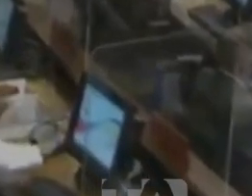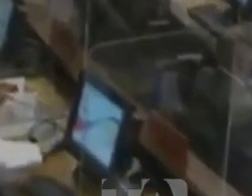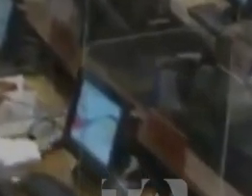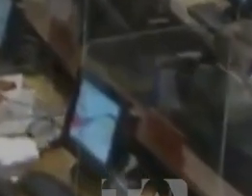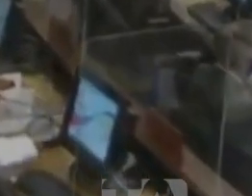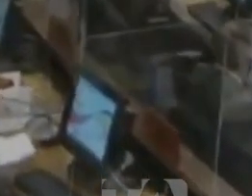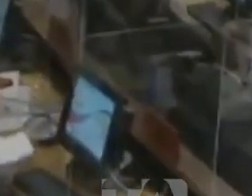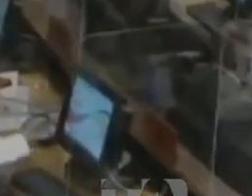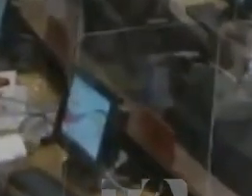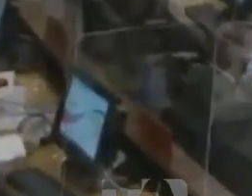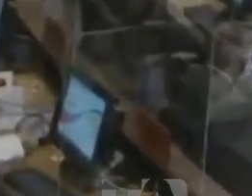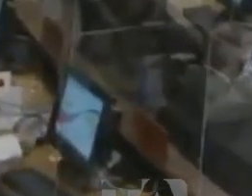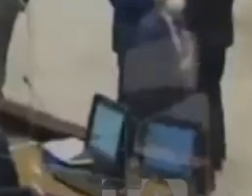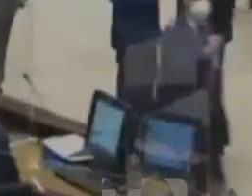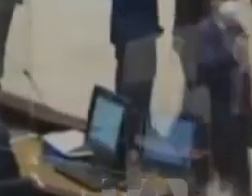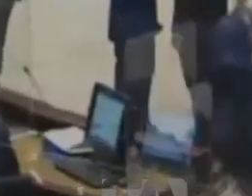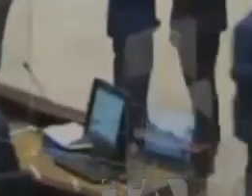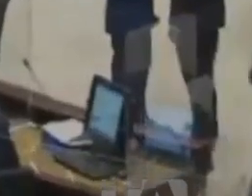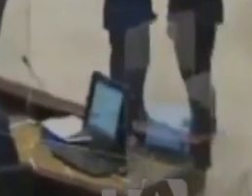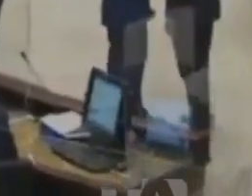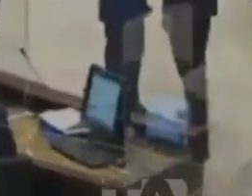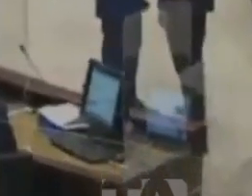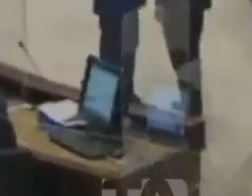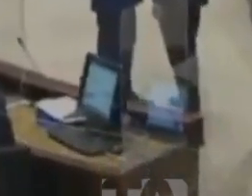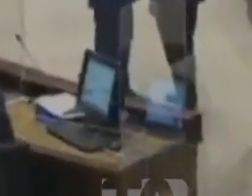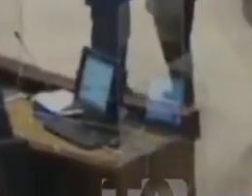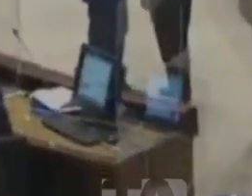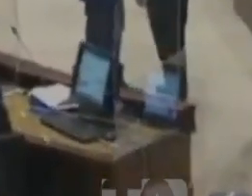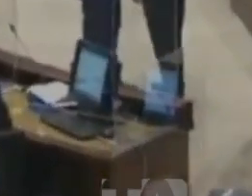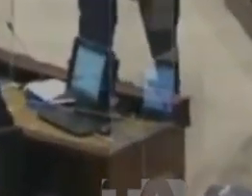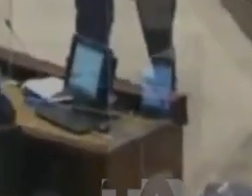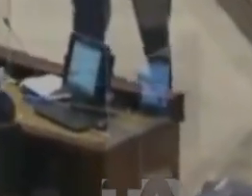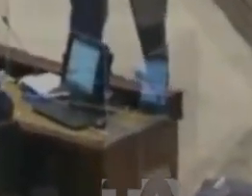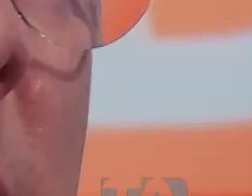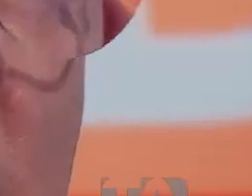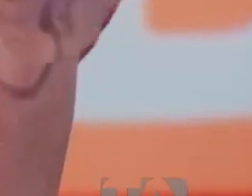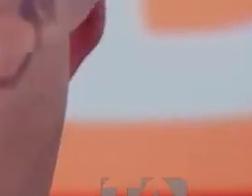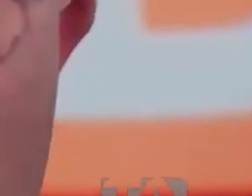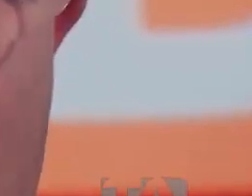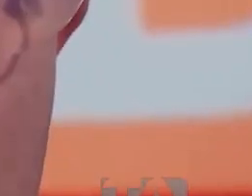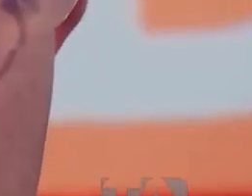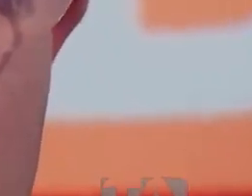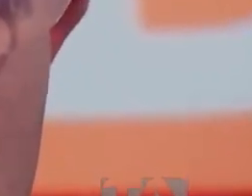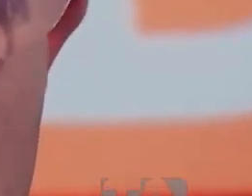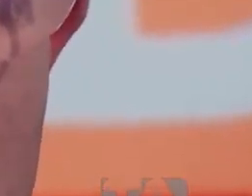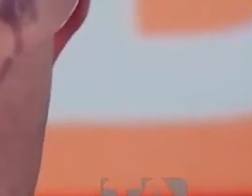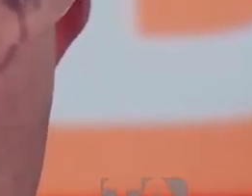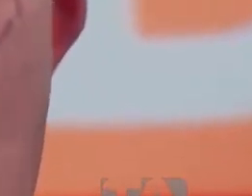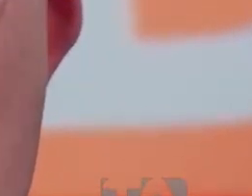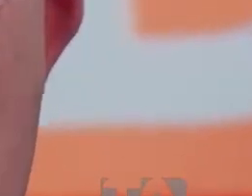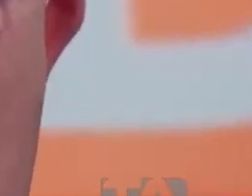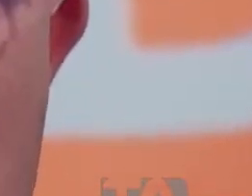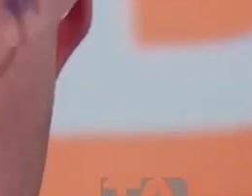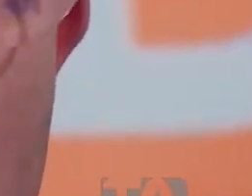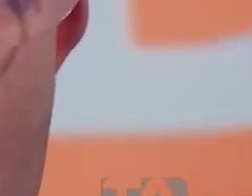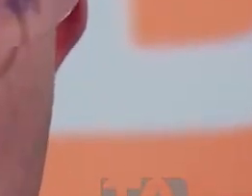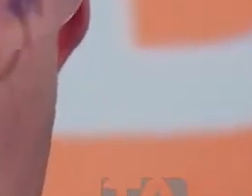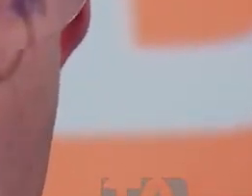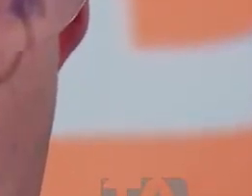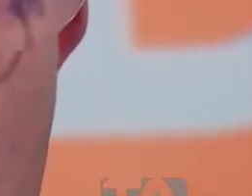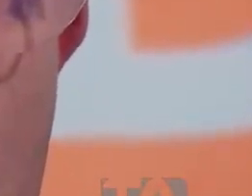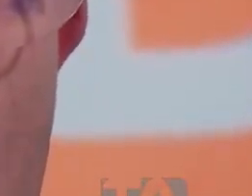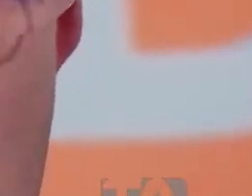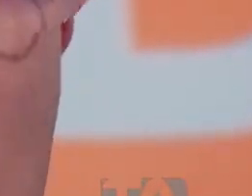emitido responsabilidades administrativas, penales, glosas u órdenes de reintegro. El 24 de agosto, el contralor subrogante